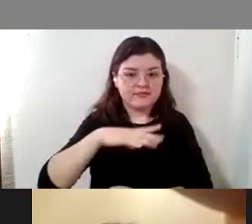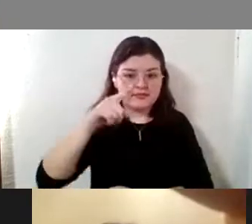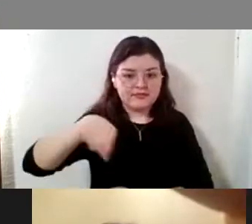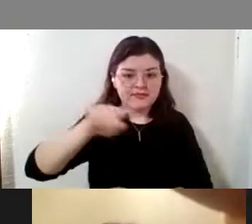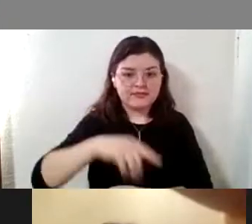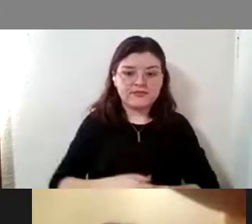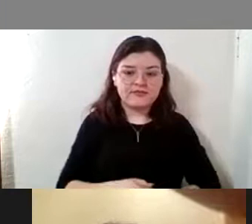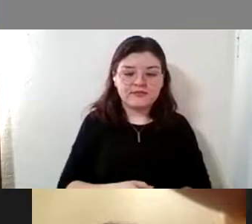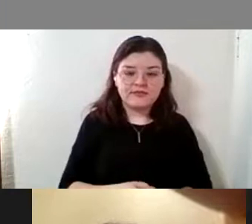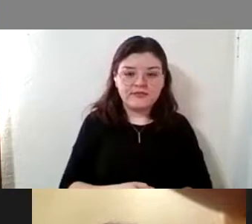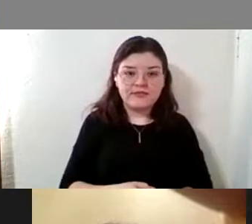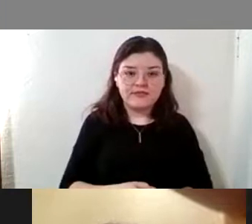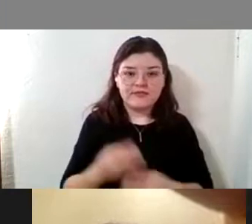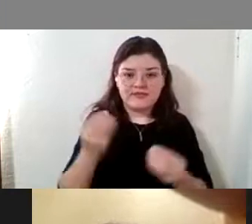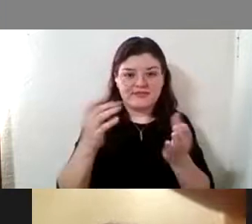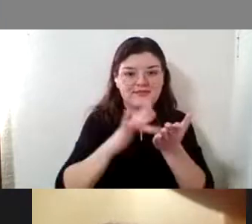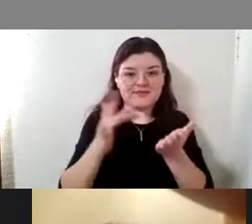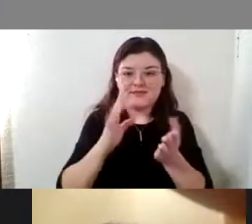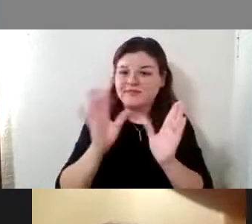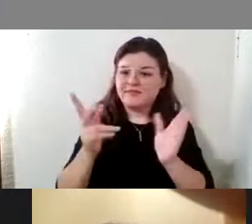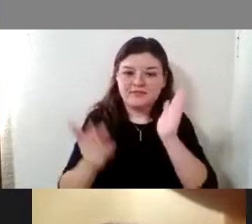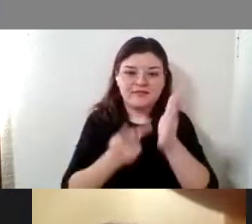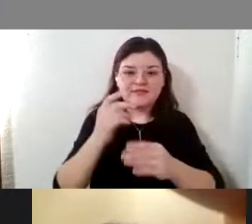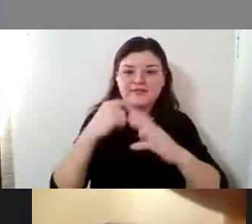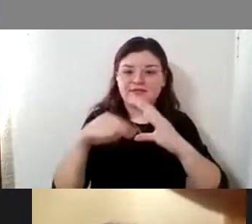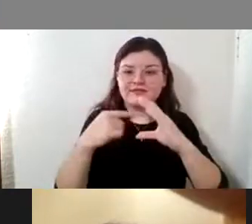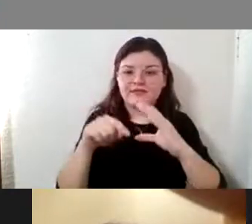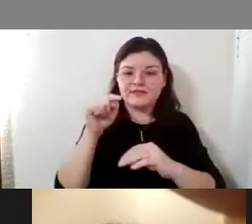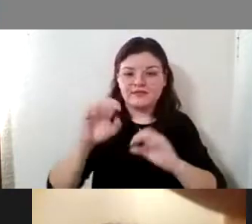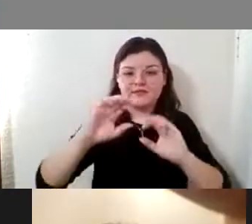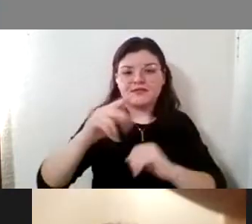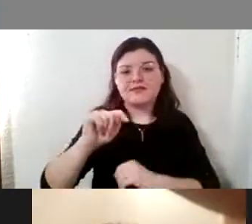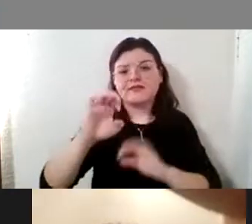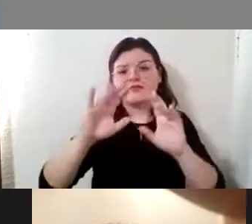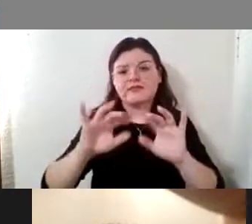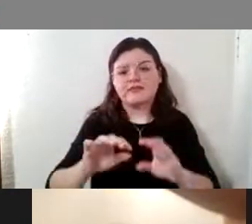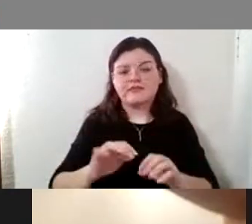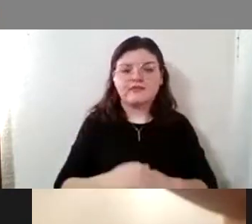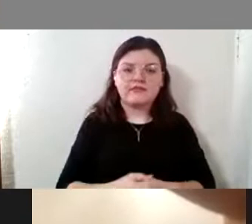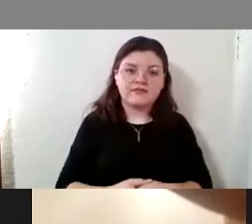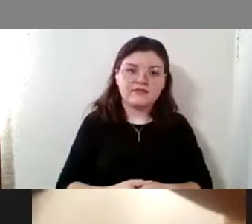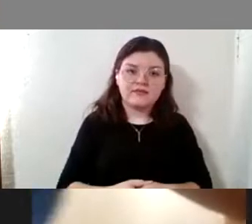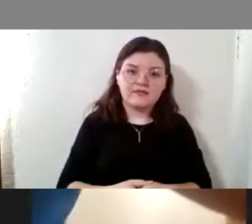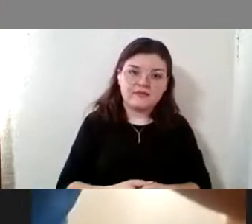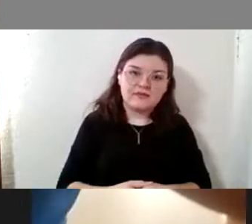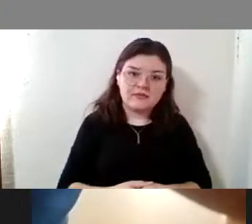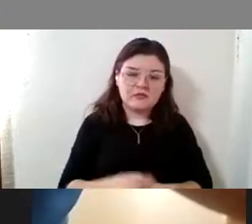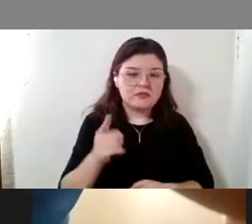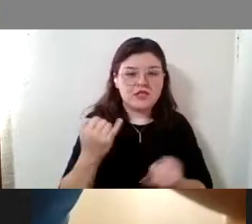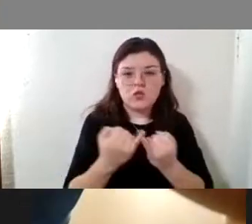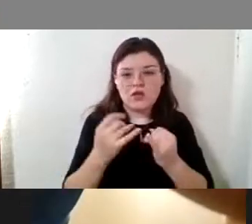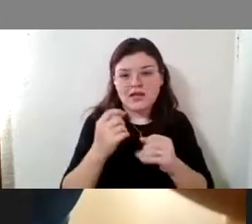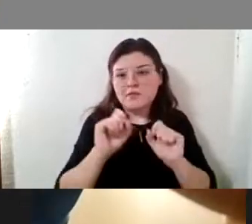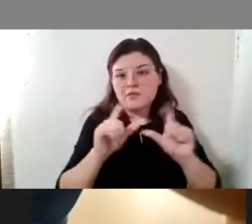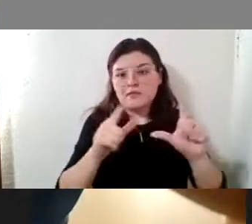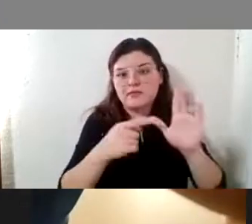Y aquí está. Muchas gracias. Ahí está nuevamente mi correo para que puedan tenerlo y pues igual la presentación, como les digo, es para